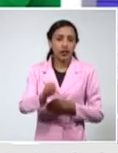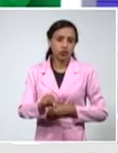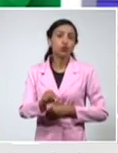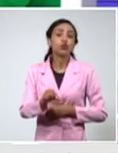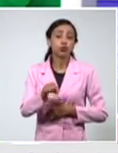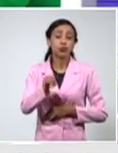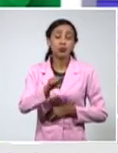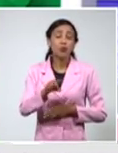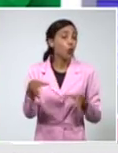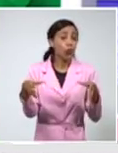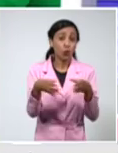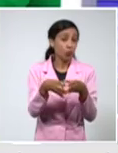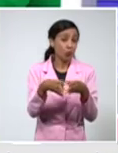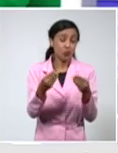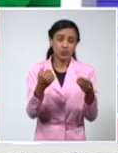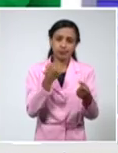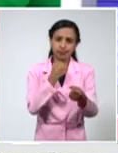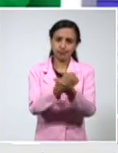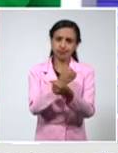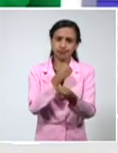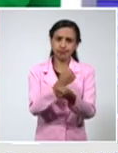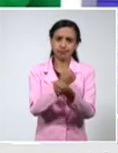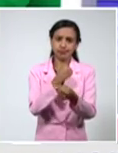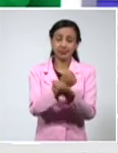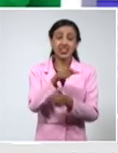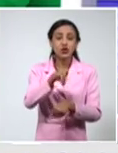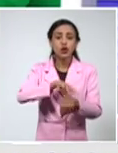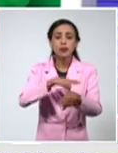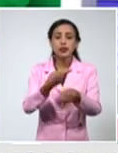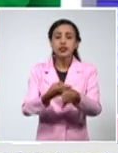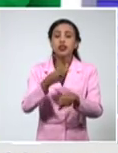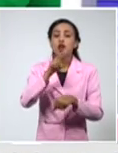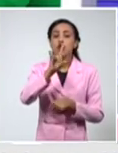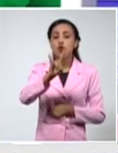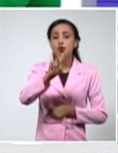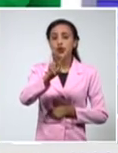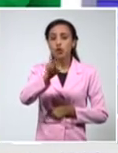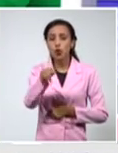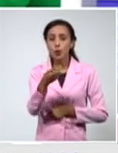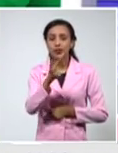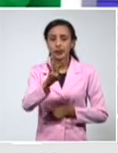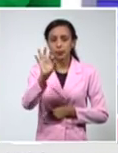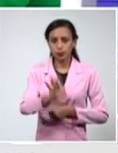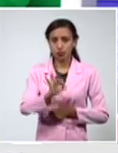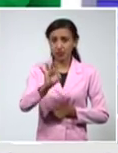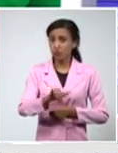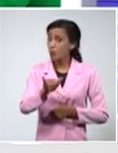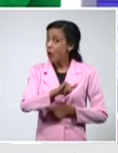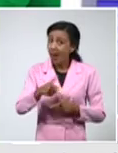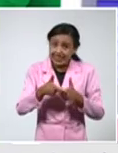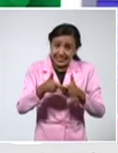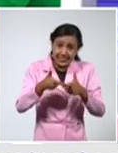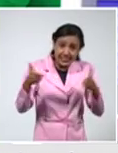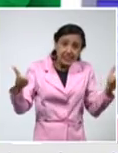riesgo. En el acumulado es el 92,3%, alto también. Ahí es donde